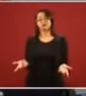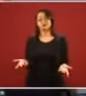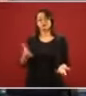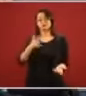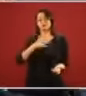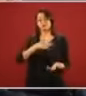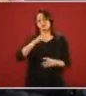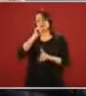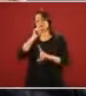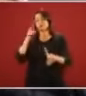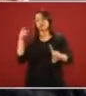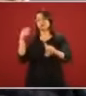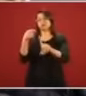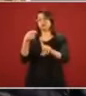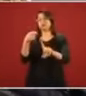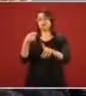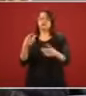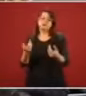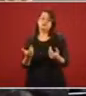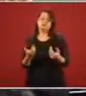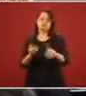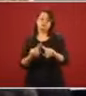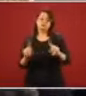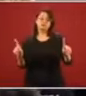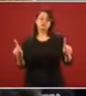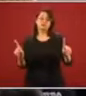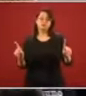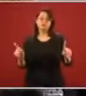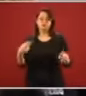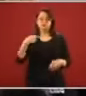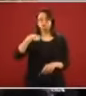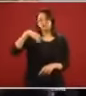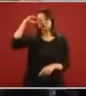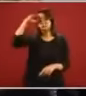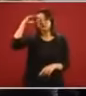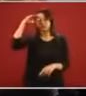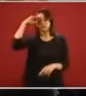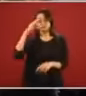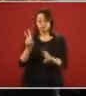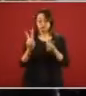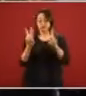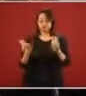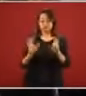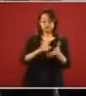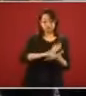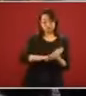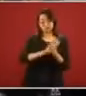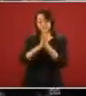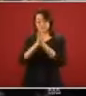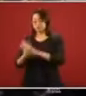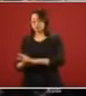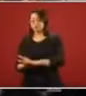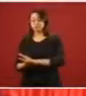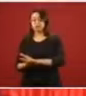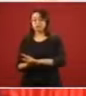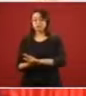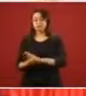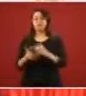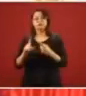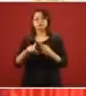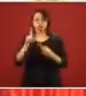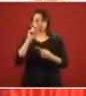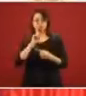Yo sostengo que el que transforma es feminista.